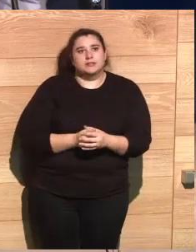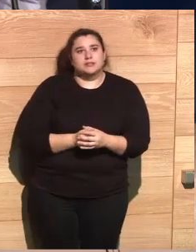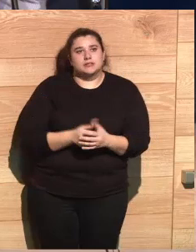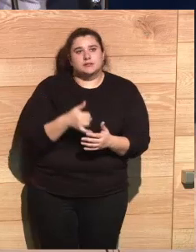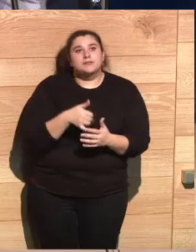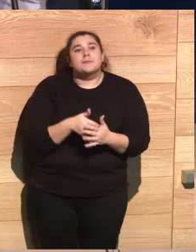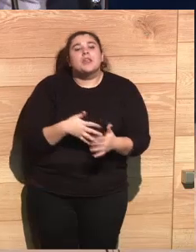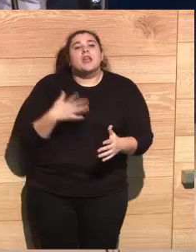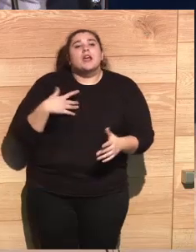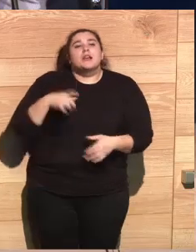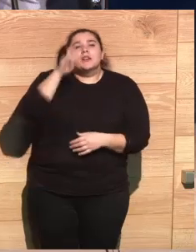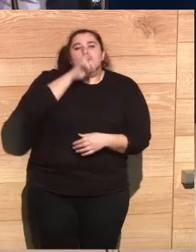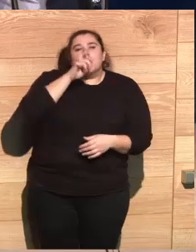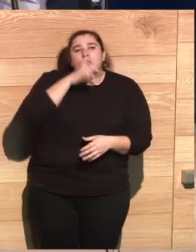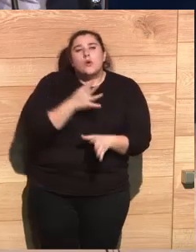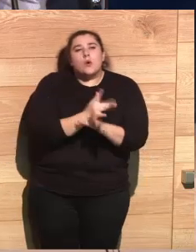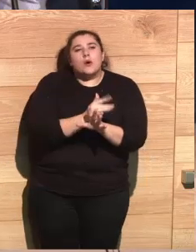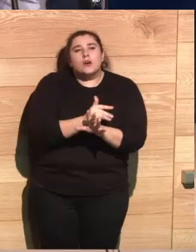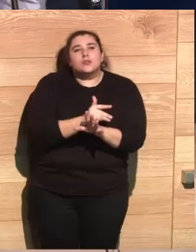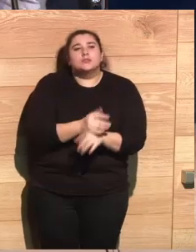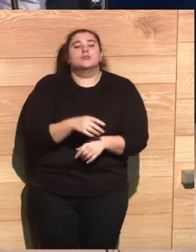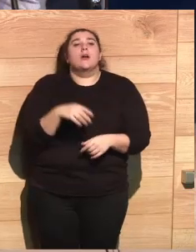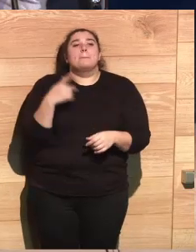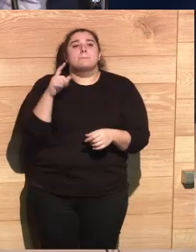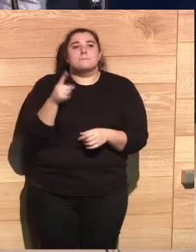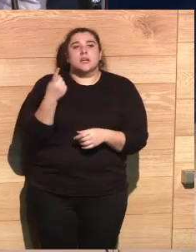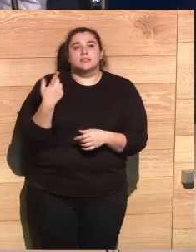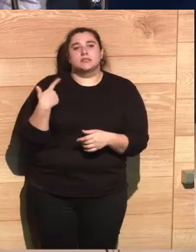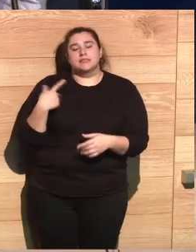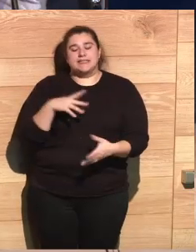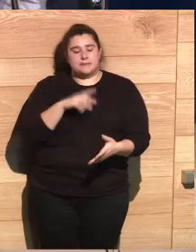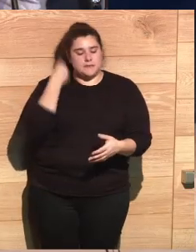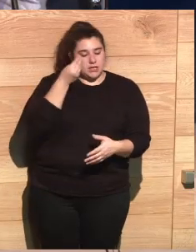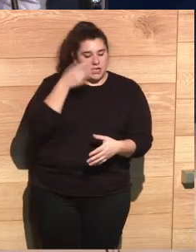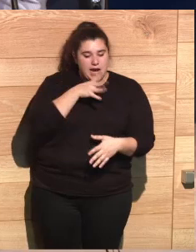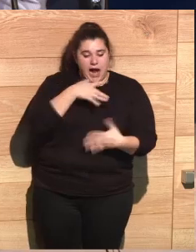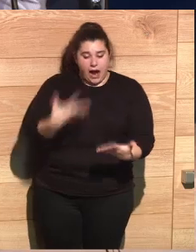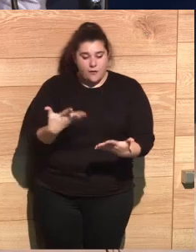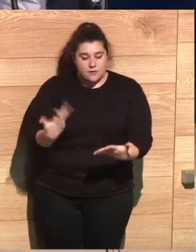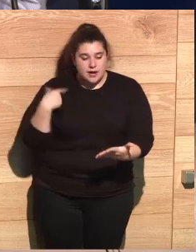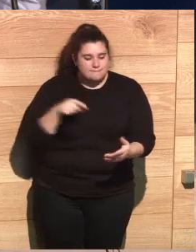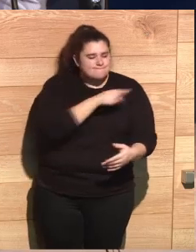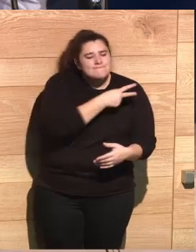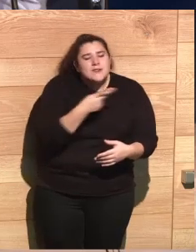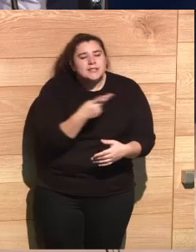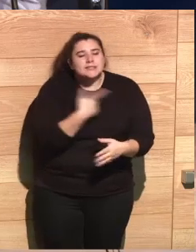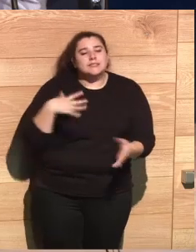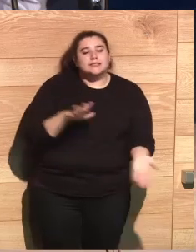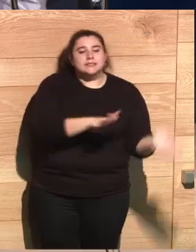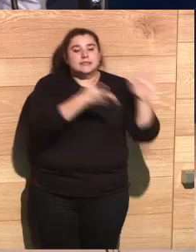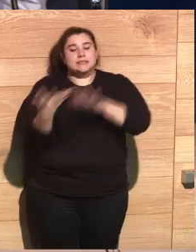y pensando en los que tenemos ahora, ¿cómo diríais que ha sido el cambio en el sector? ¿Hacia dónde, en el videojuego como tal?